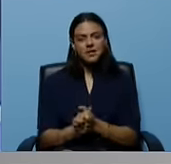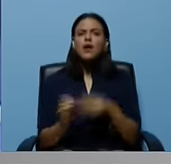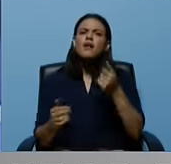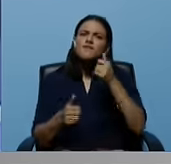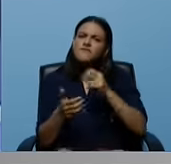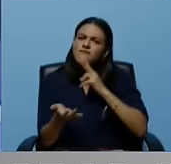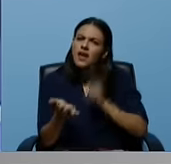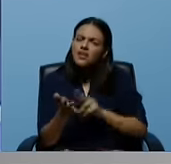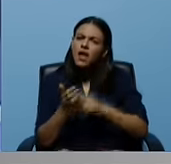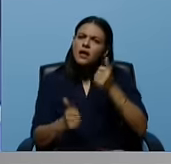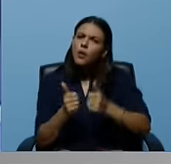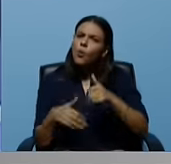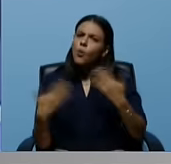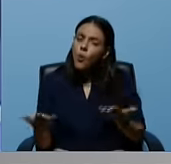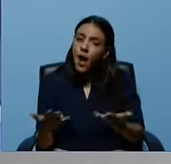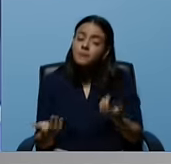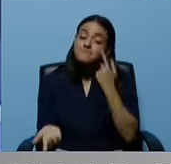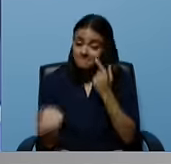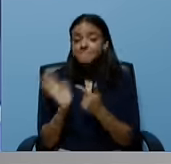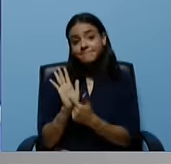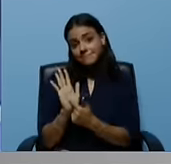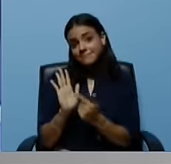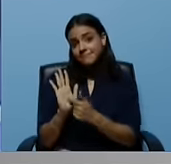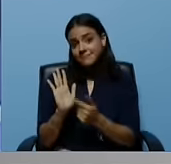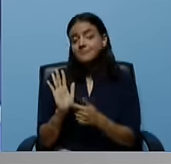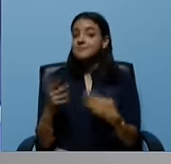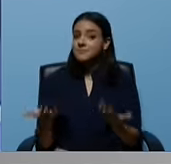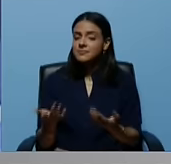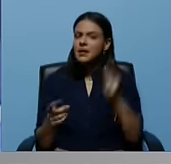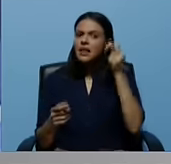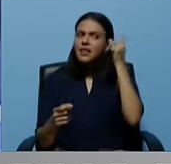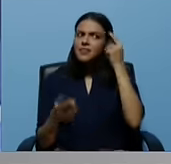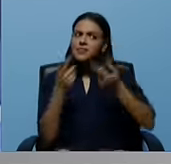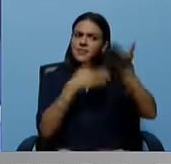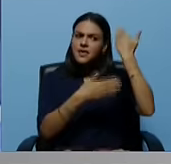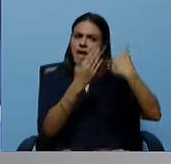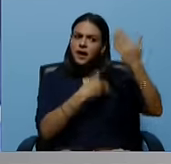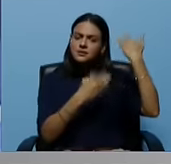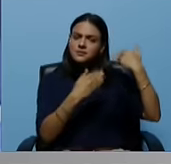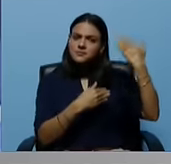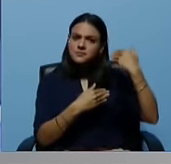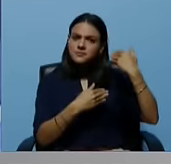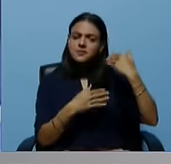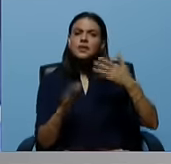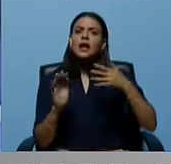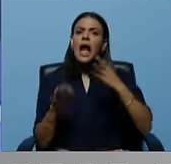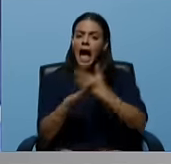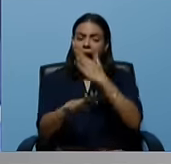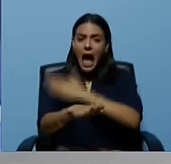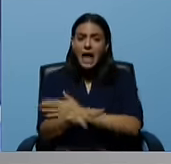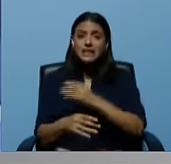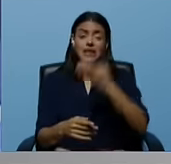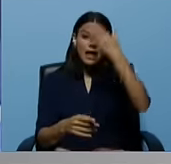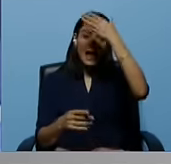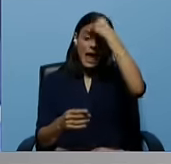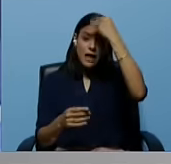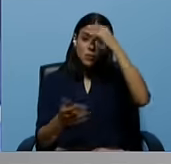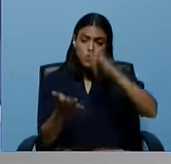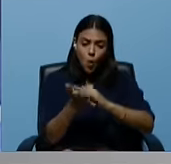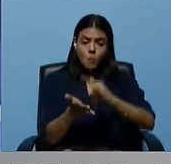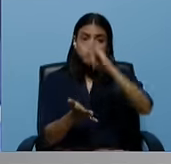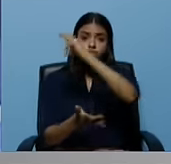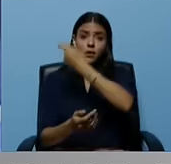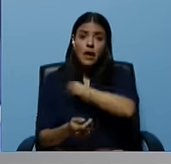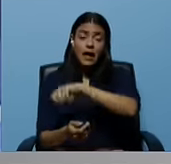verdad? En efecto, los días anteriores a que Edmundo González abandonara el